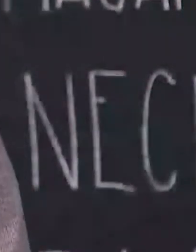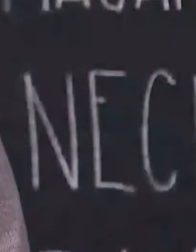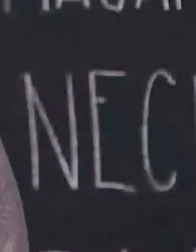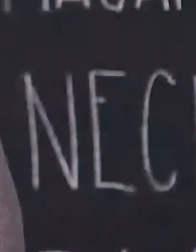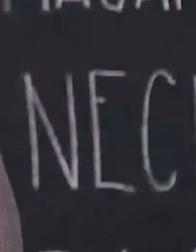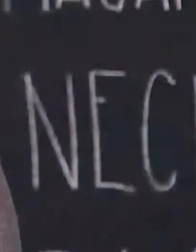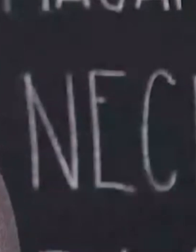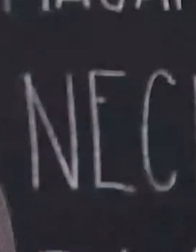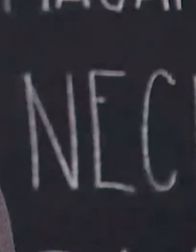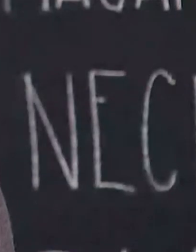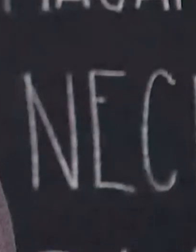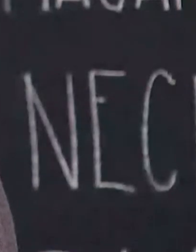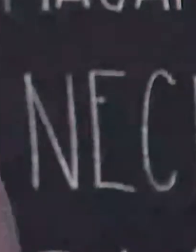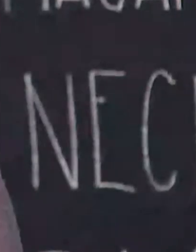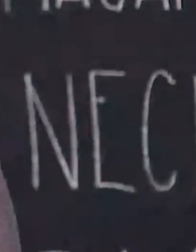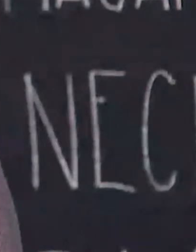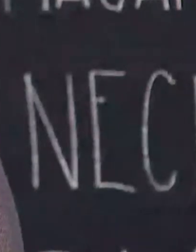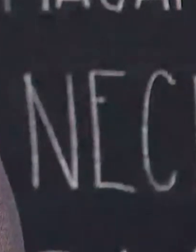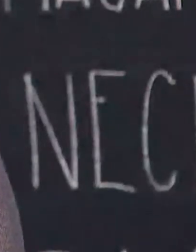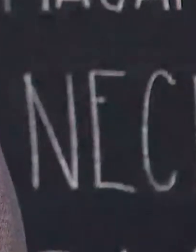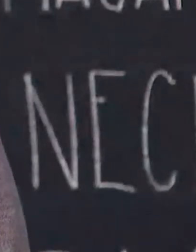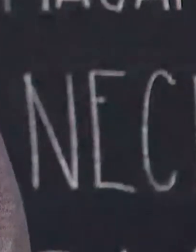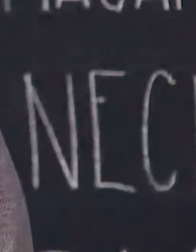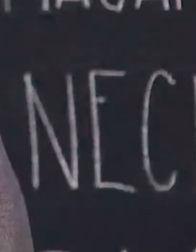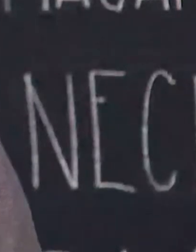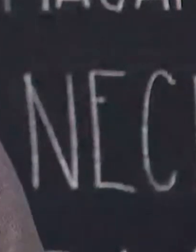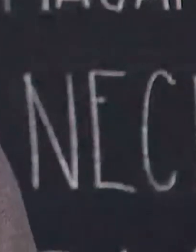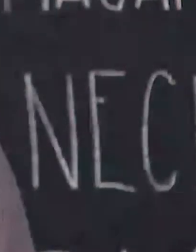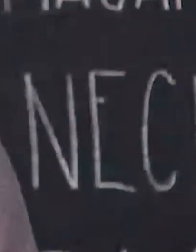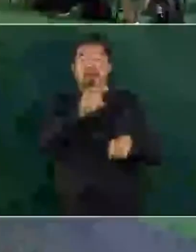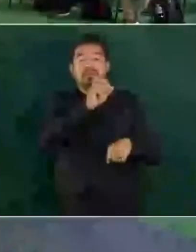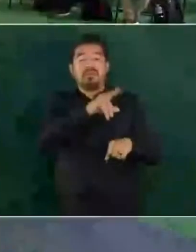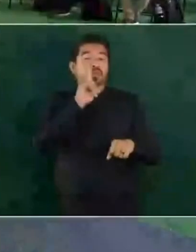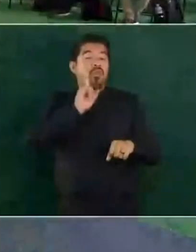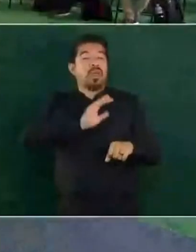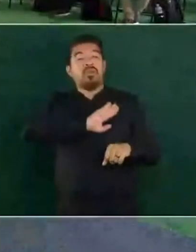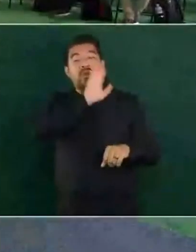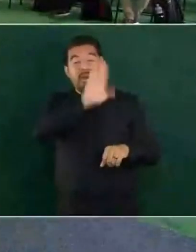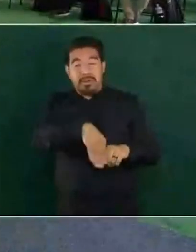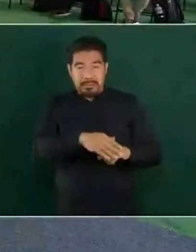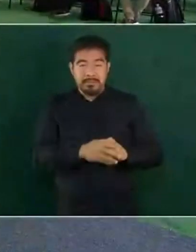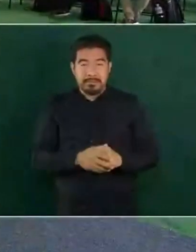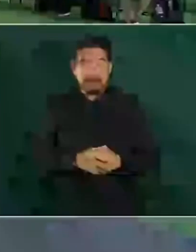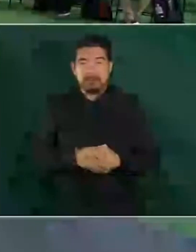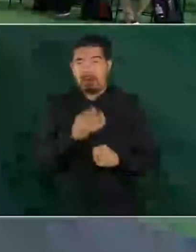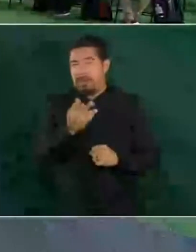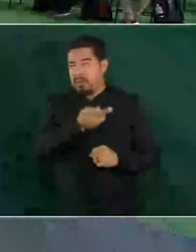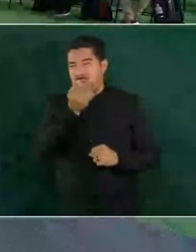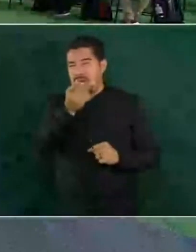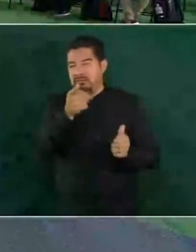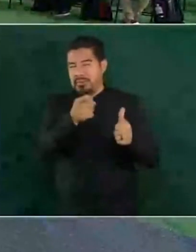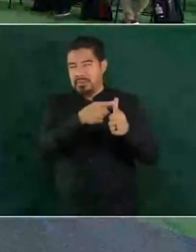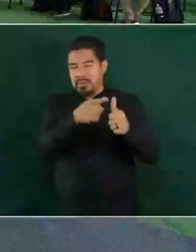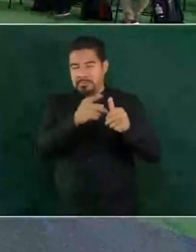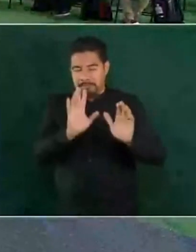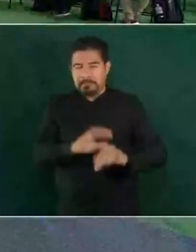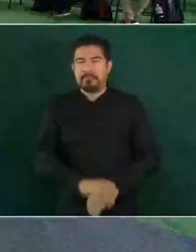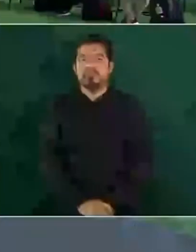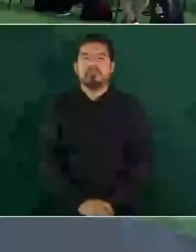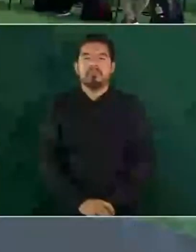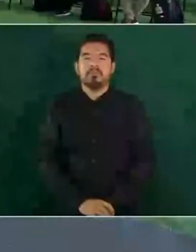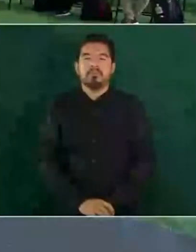últimamente vamos a ver parte de lo que fue esta reflexión yo sostengo